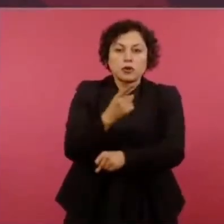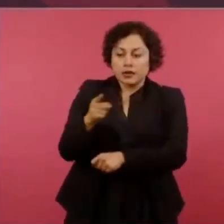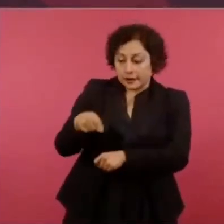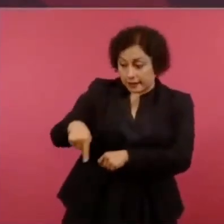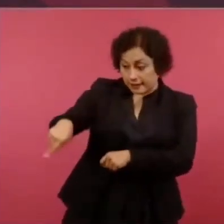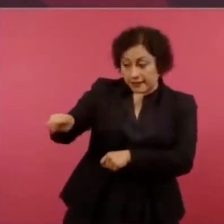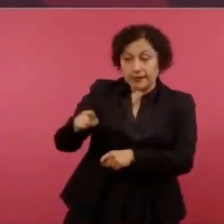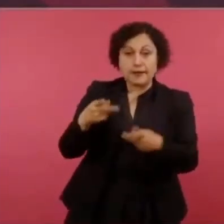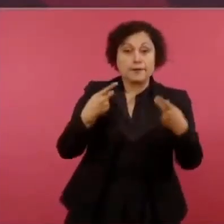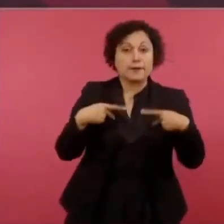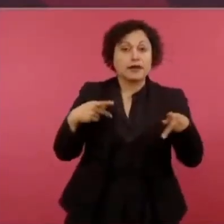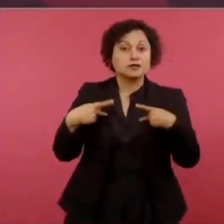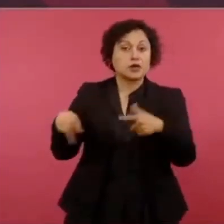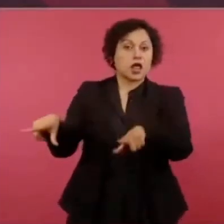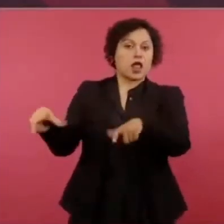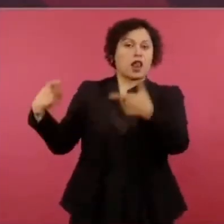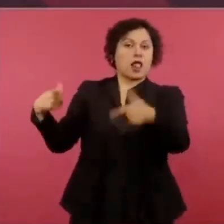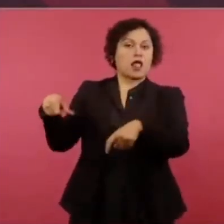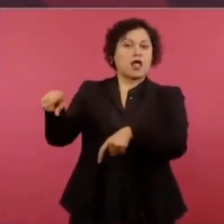cínica,